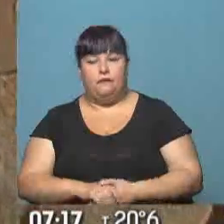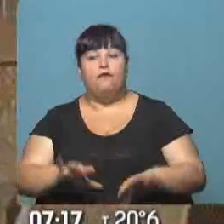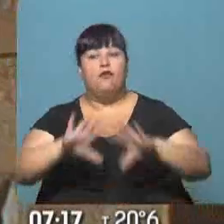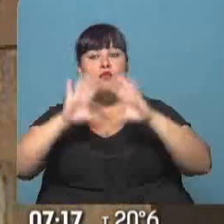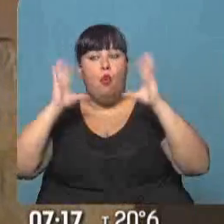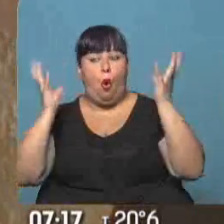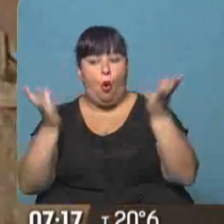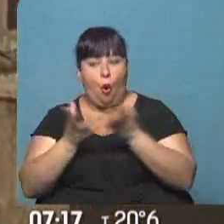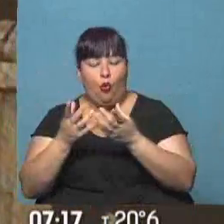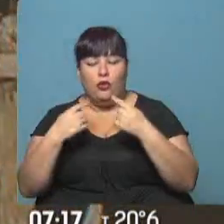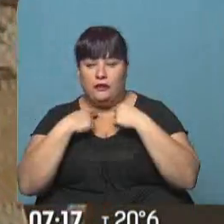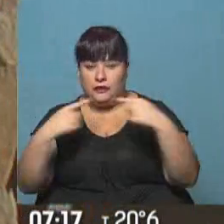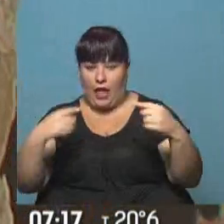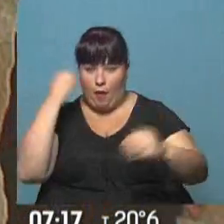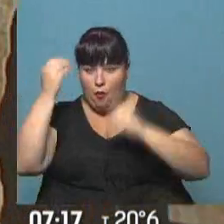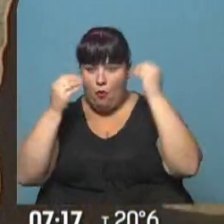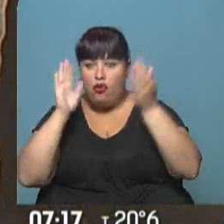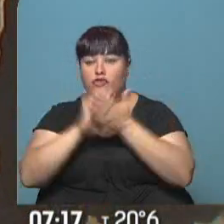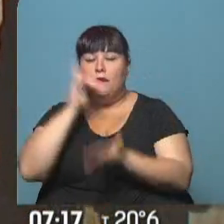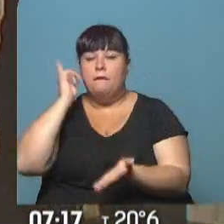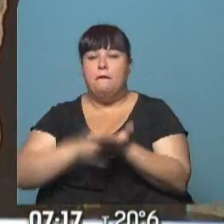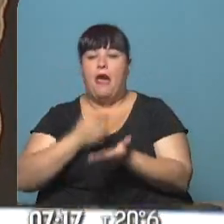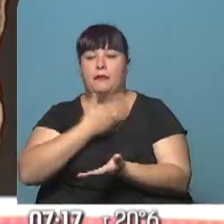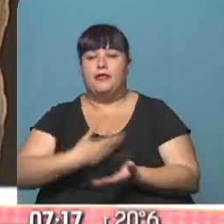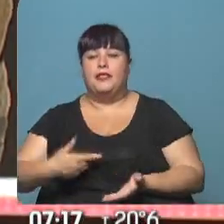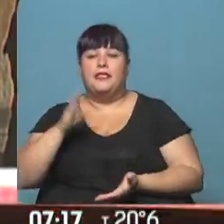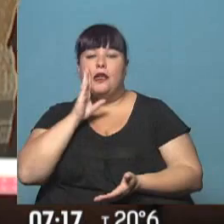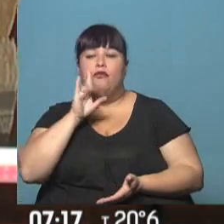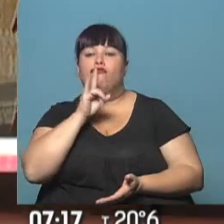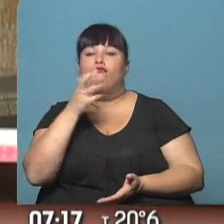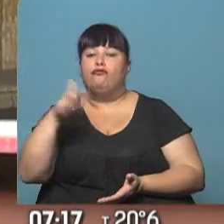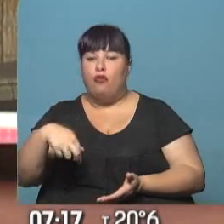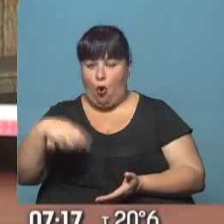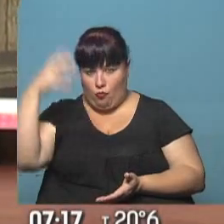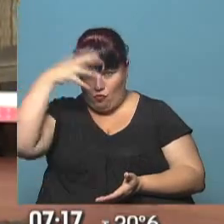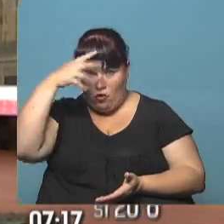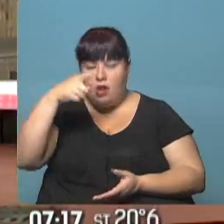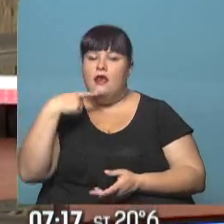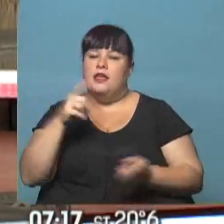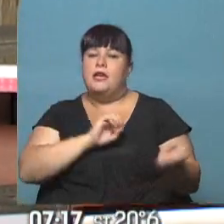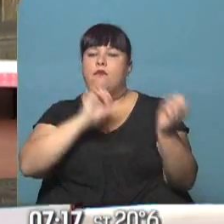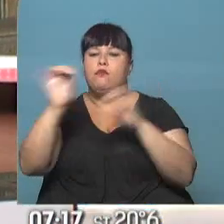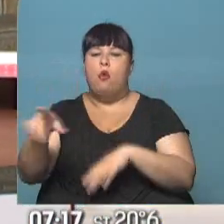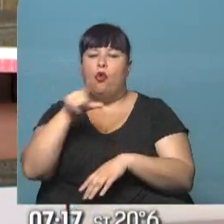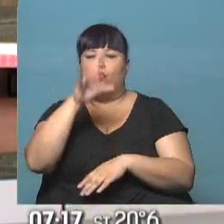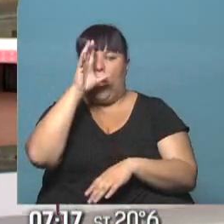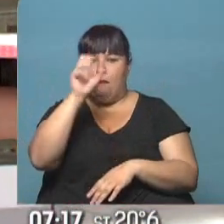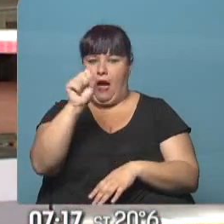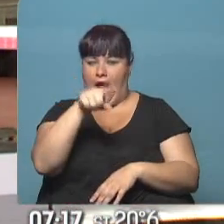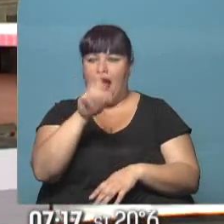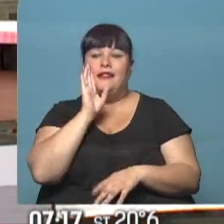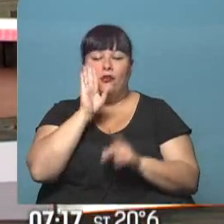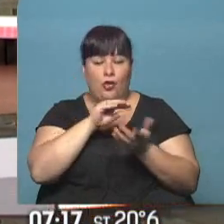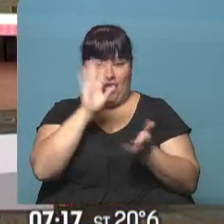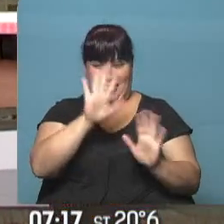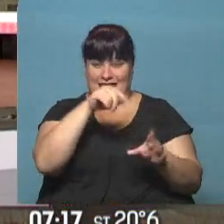el mundo entero en alerta por la decisión del presidente de los Estados Unidos, Donald Trump, de mudar la embajada de los